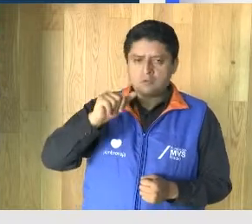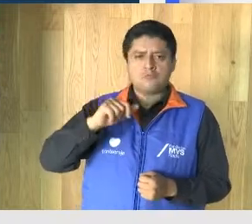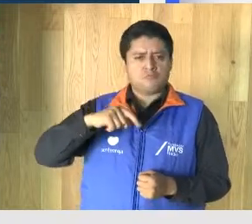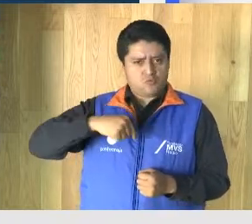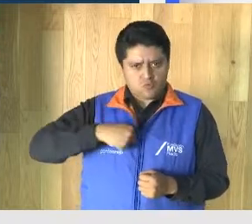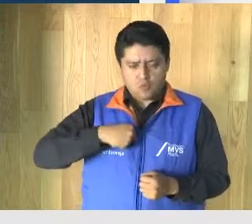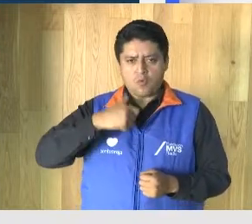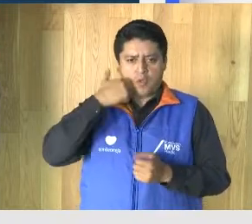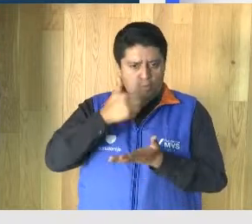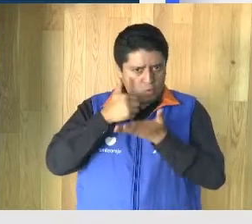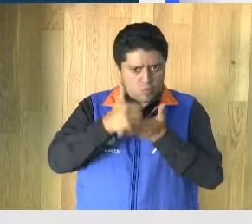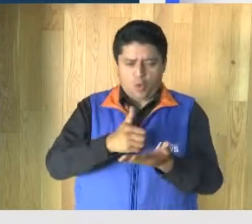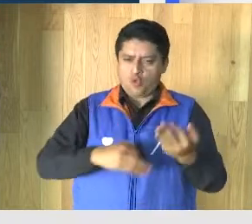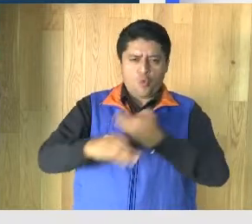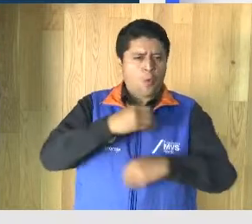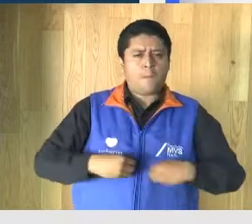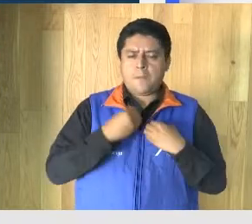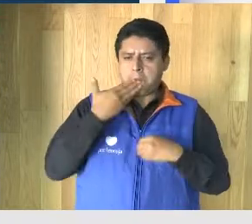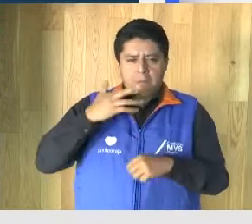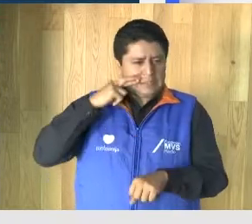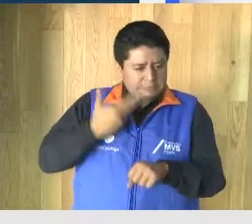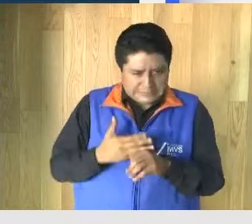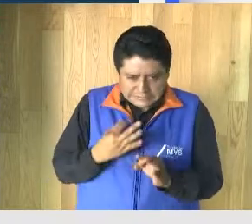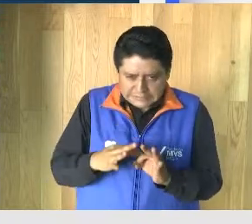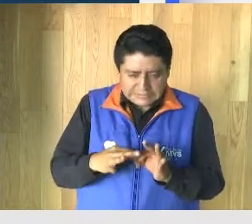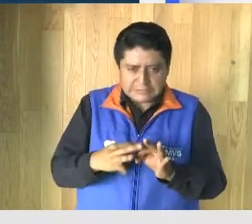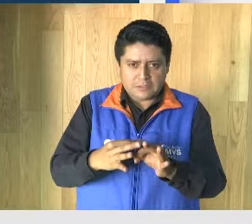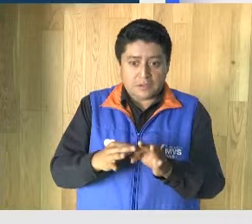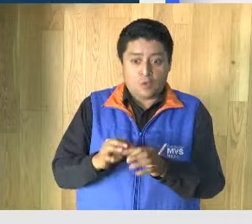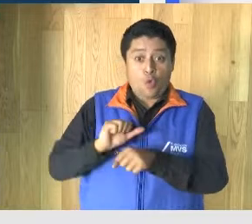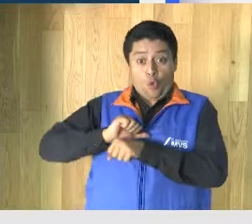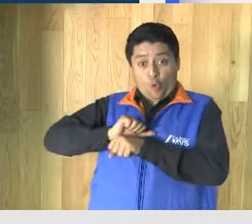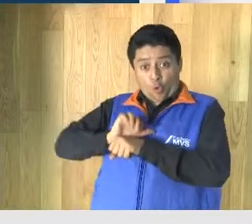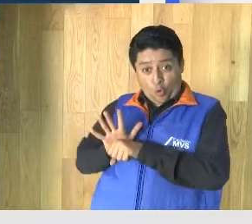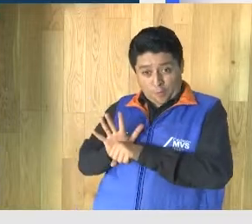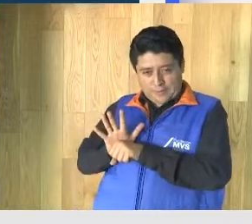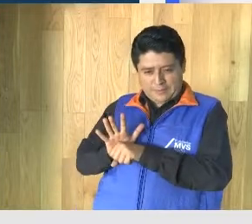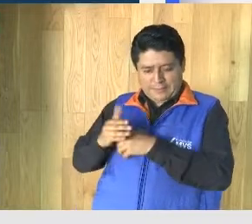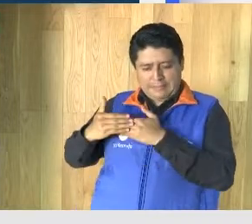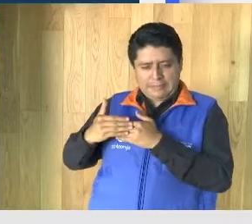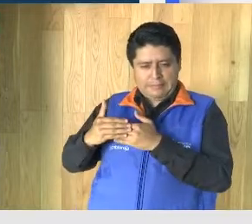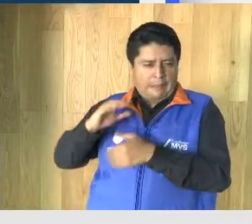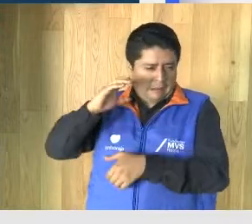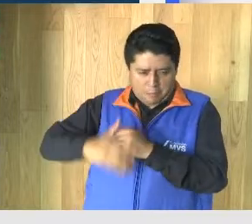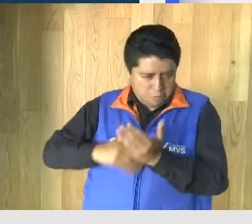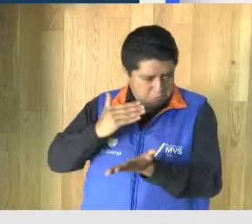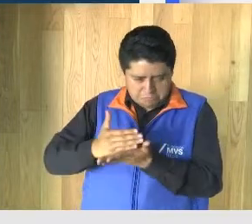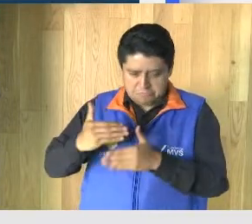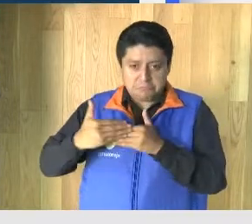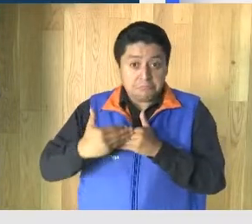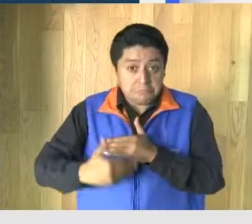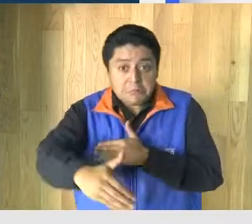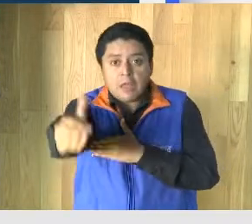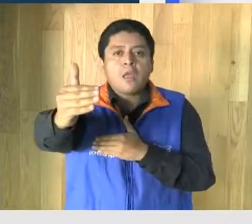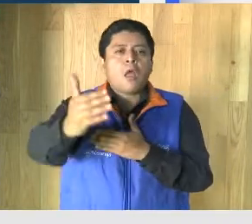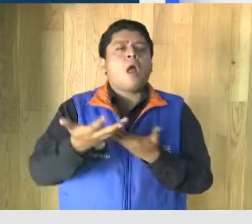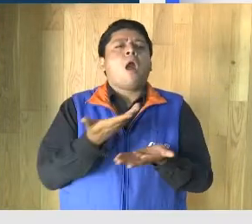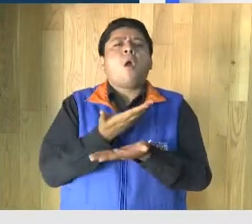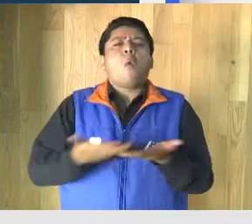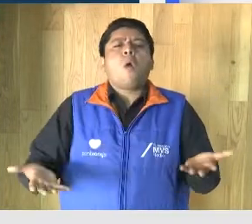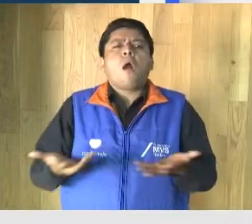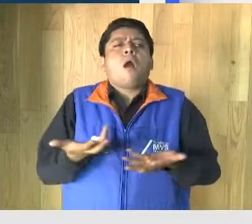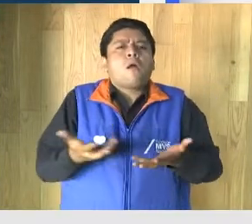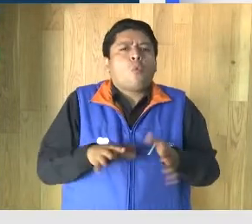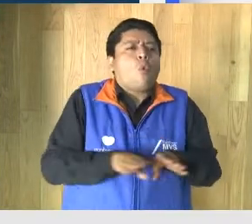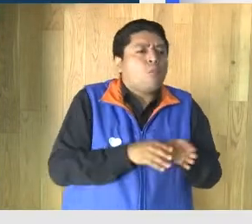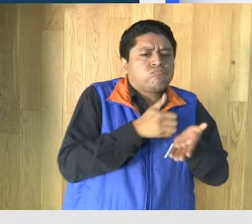después de la COVID, ¿no?, con este Building Back Better, ¿no? Uno de los eslogans que se han utilizado en muchas, bueno,